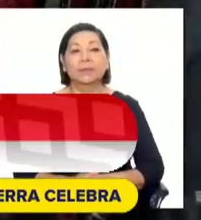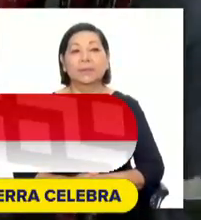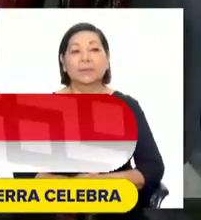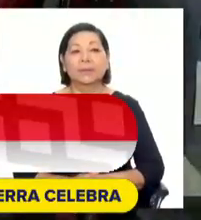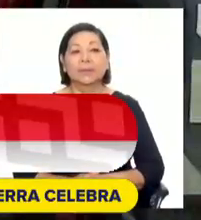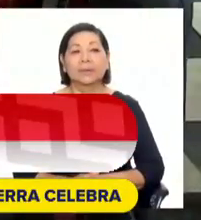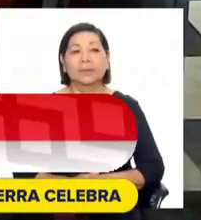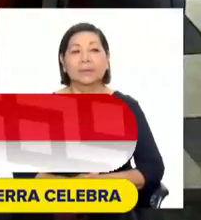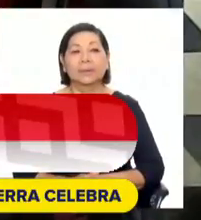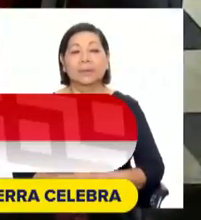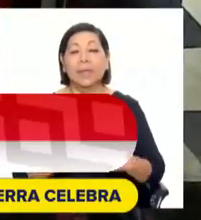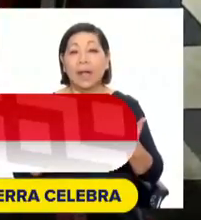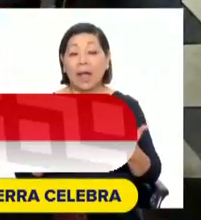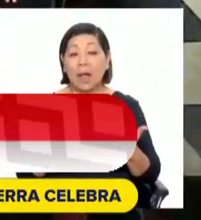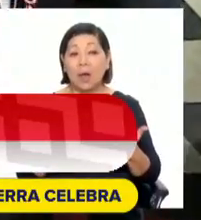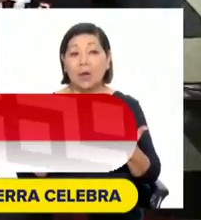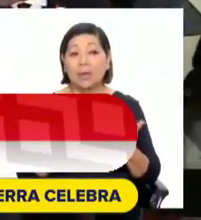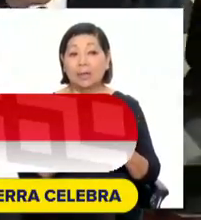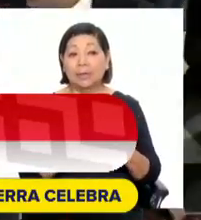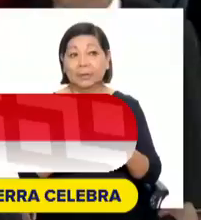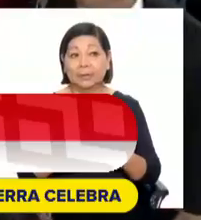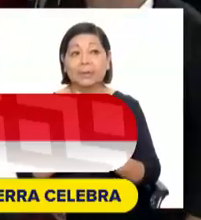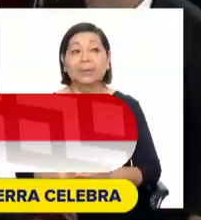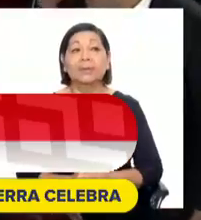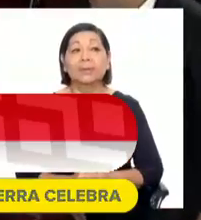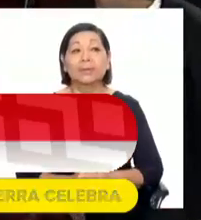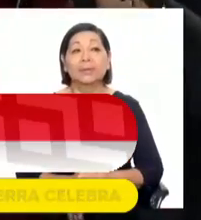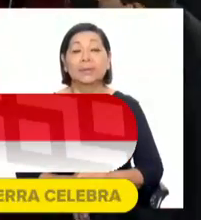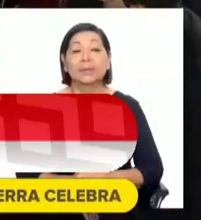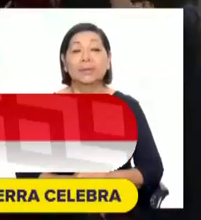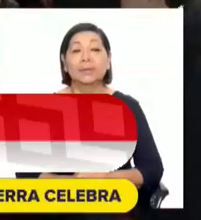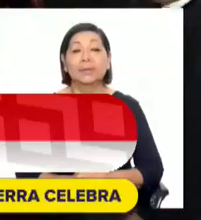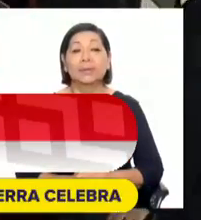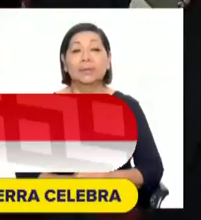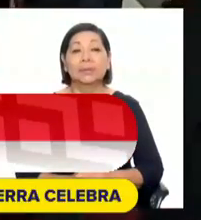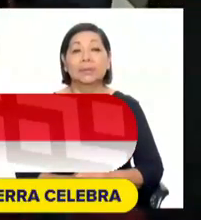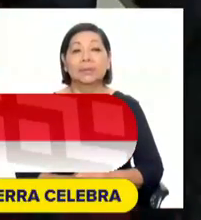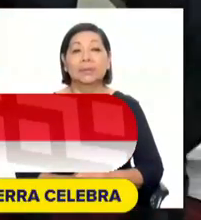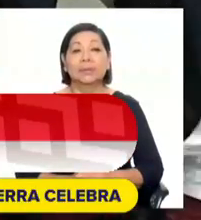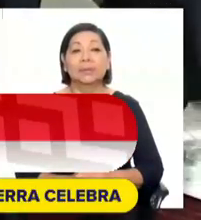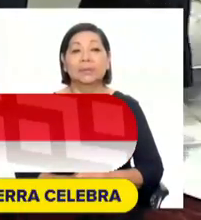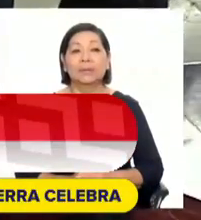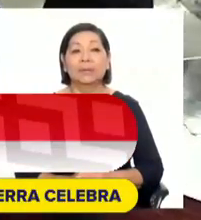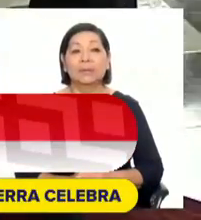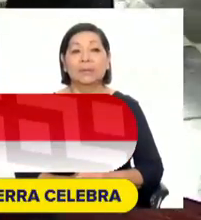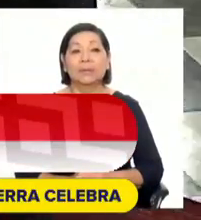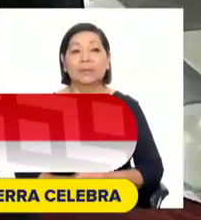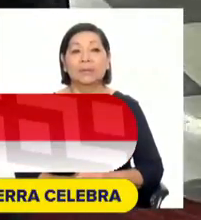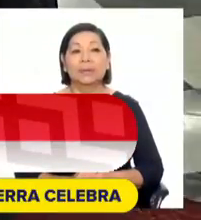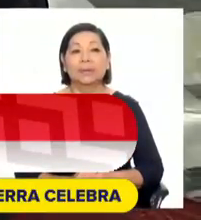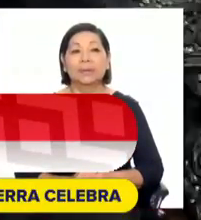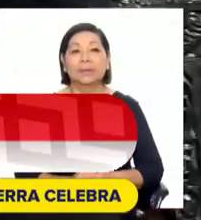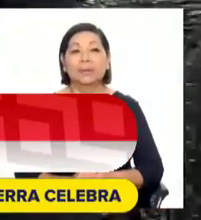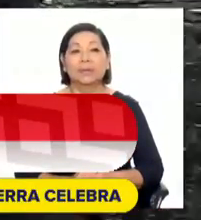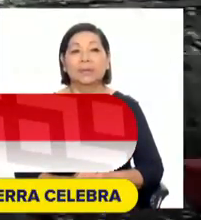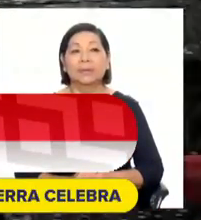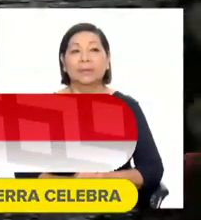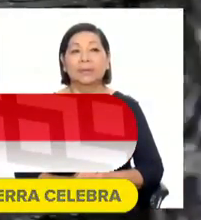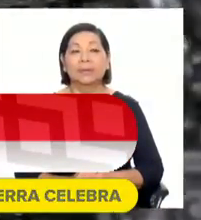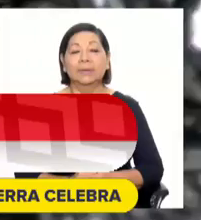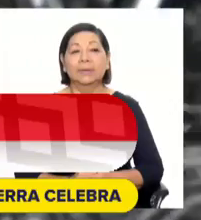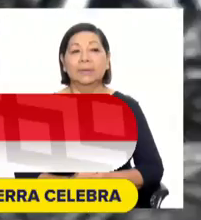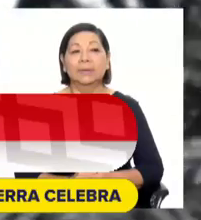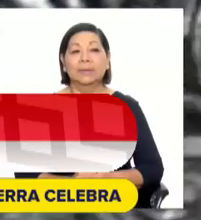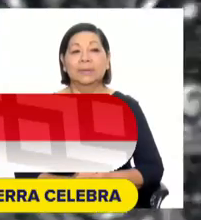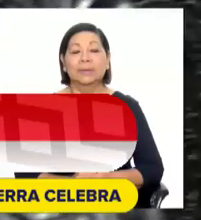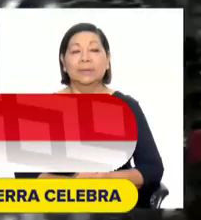salida de la presidenta Dina Boluarte, primero al patio de honor y posteriormente, sí, nos indican que ya se tomaron